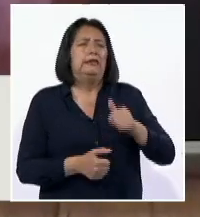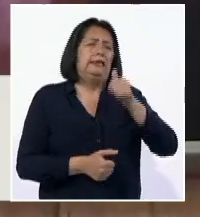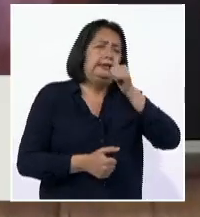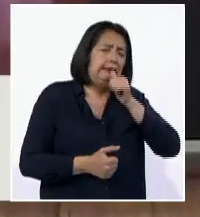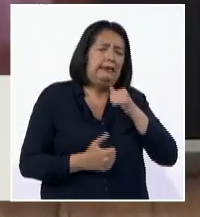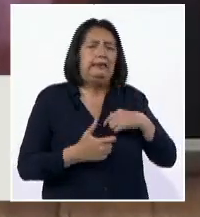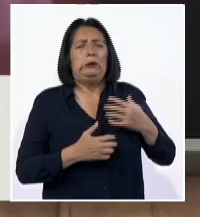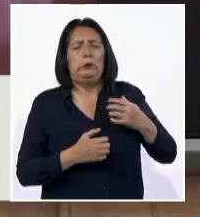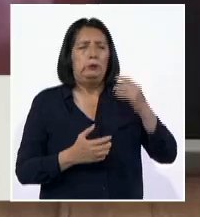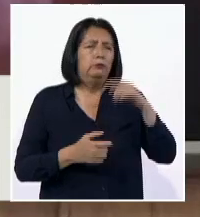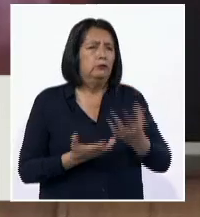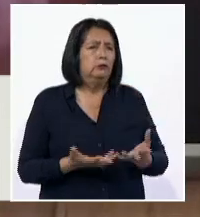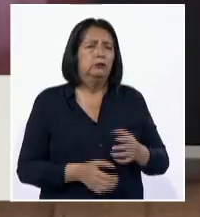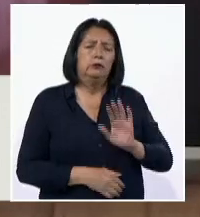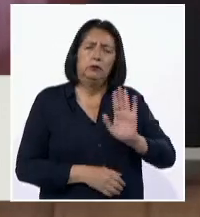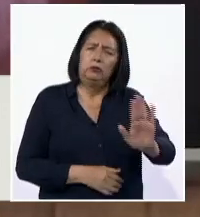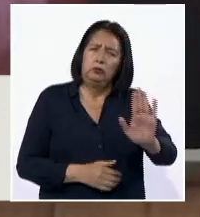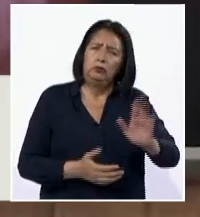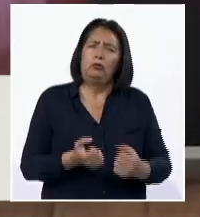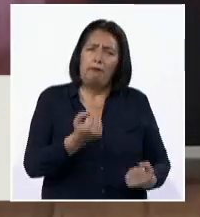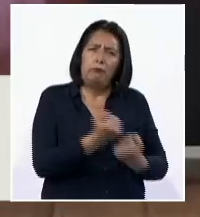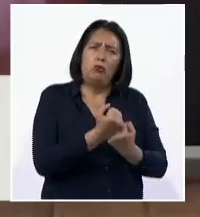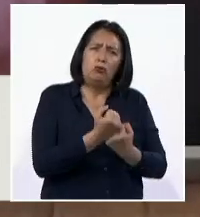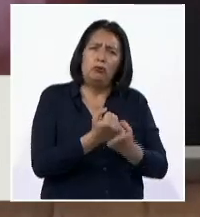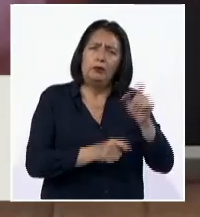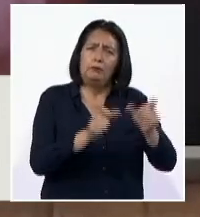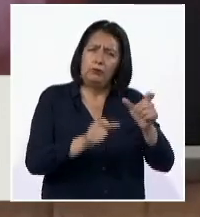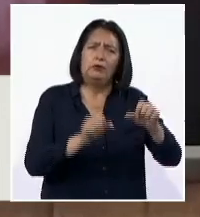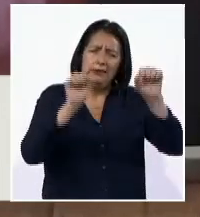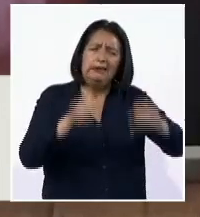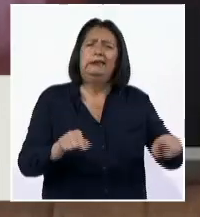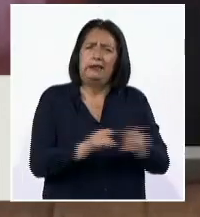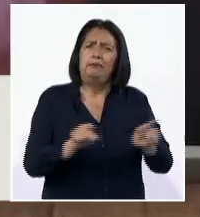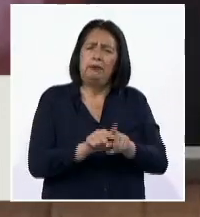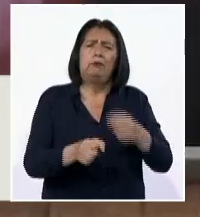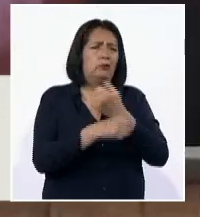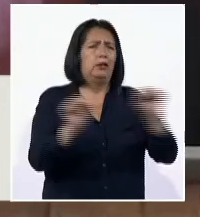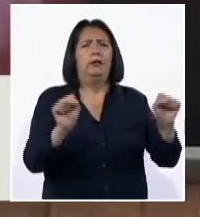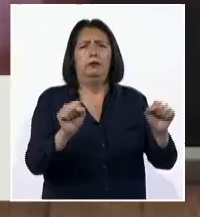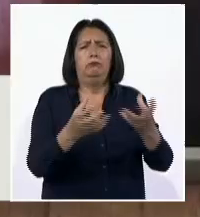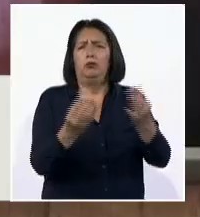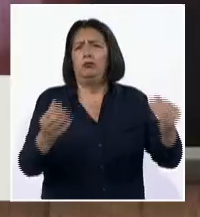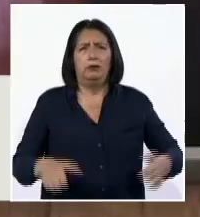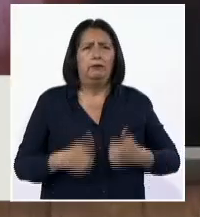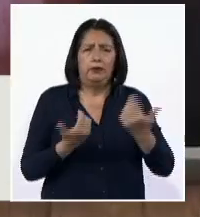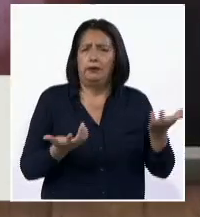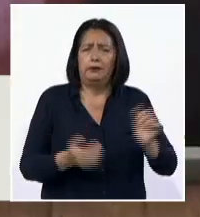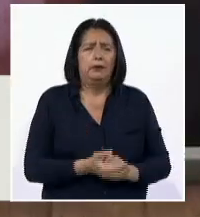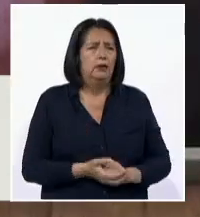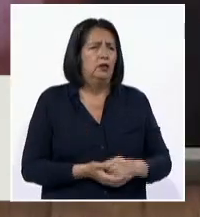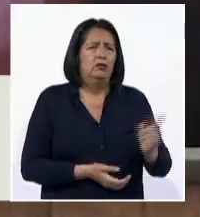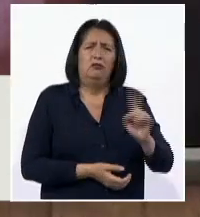sacrificio, que con su apoyo también podemos salvar muchas vidas? Y